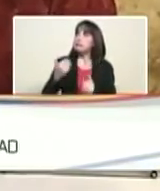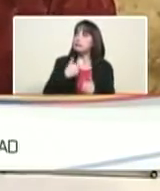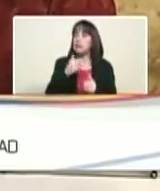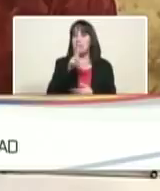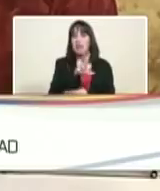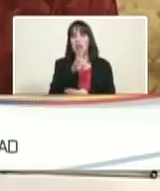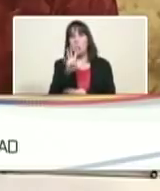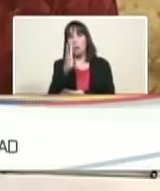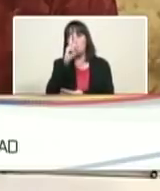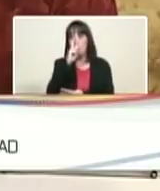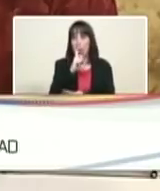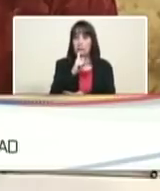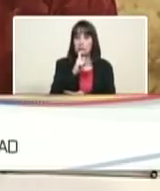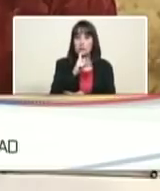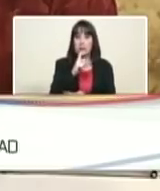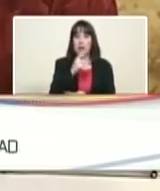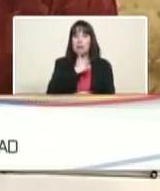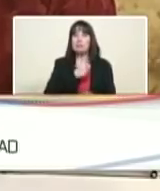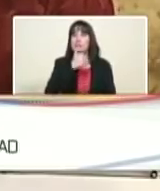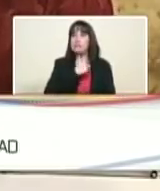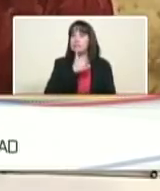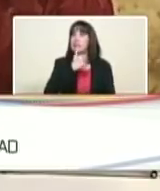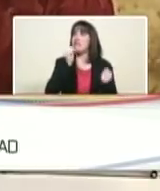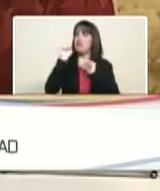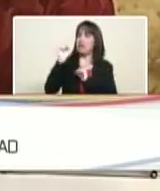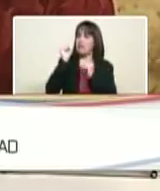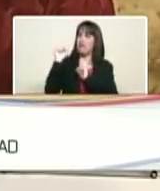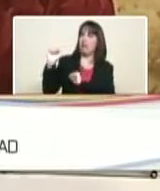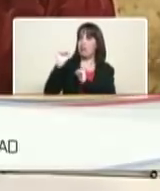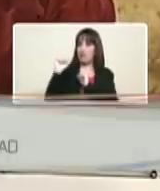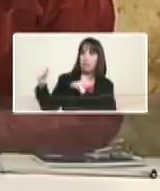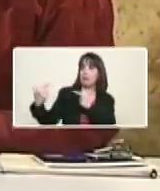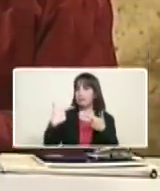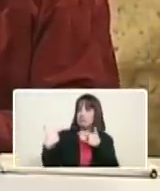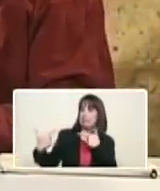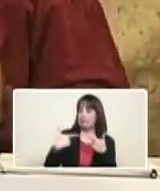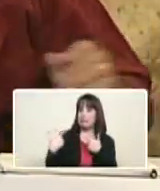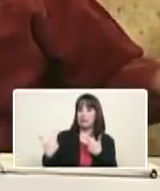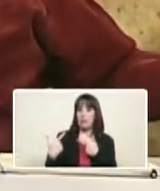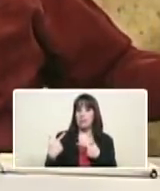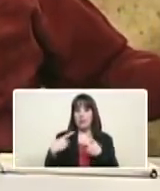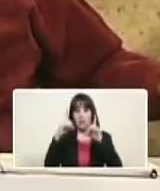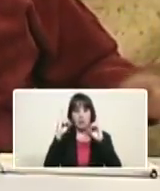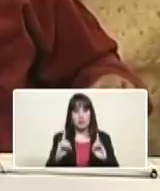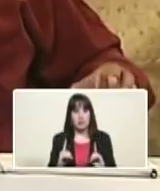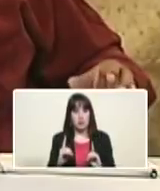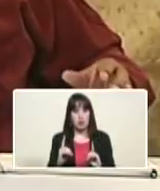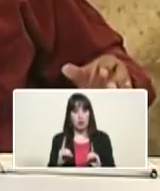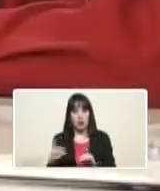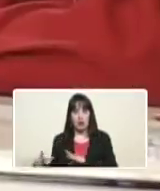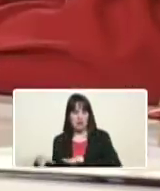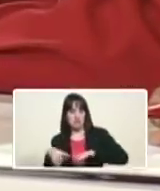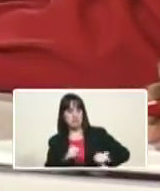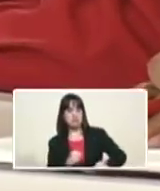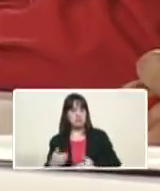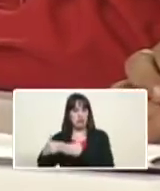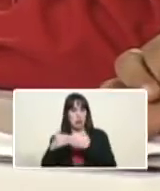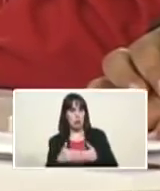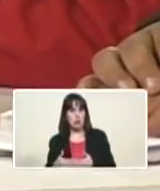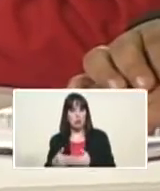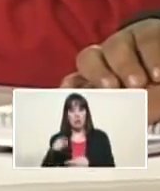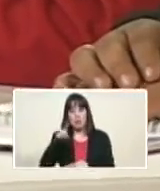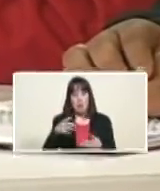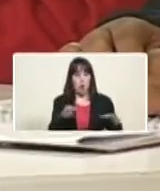últimos totalmente en resistencia a la defensiva frente a las decisiones de la oligarquía económica y a la guerra económica nacional